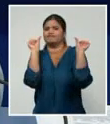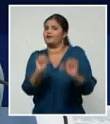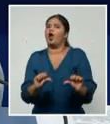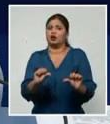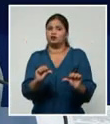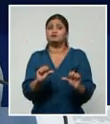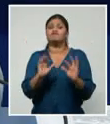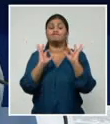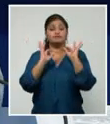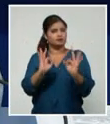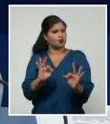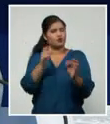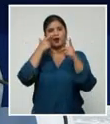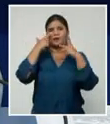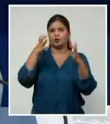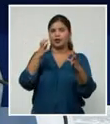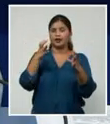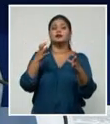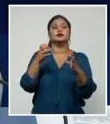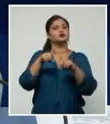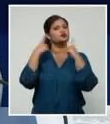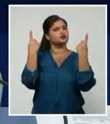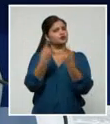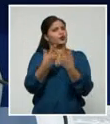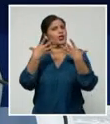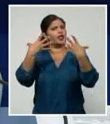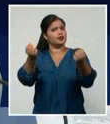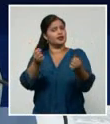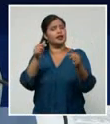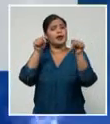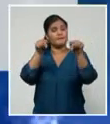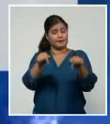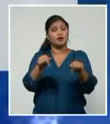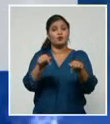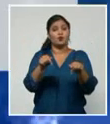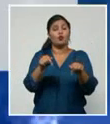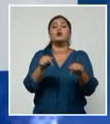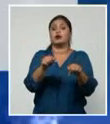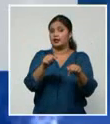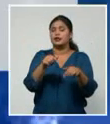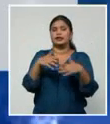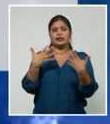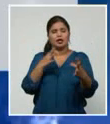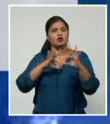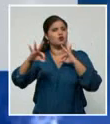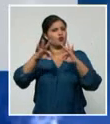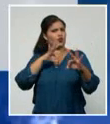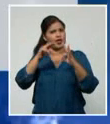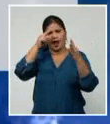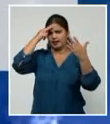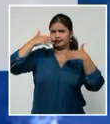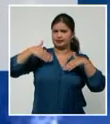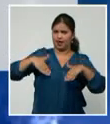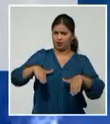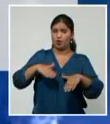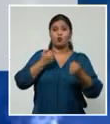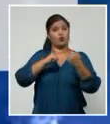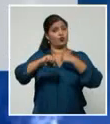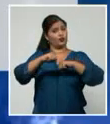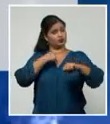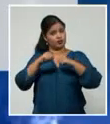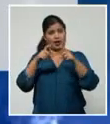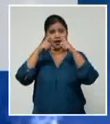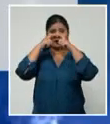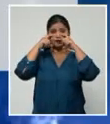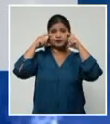durán insistió en la complejidad de la enfermedad por su rápida transmisión y por tanto elevado riesgo para todas las personas de ahí el